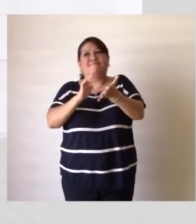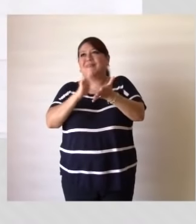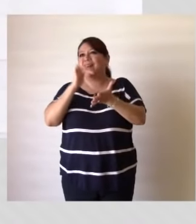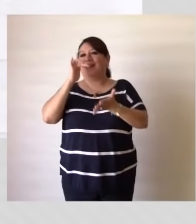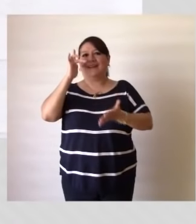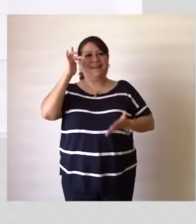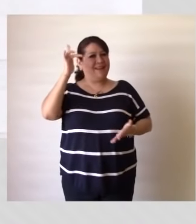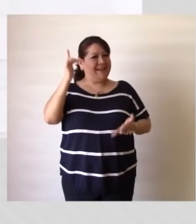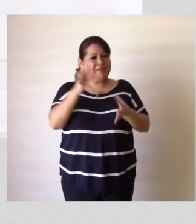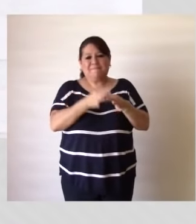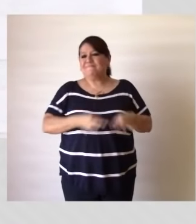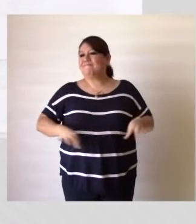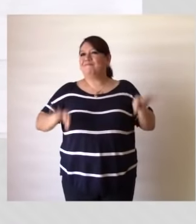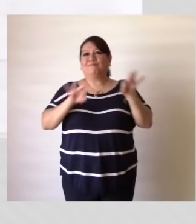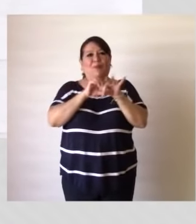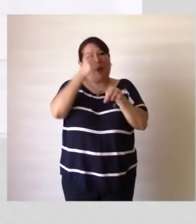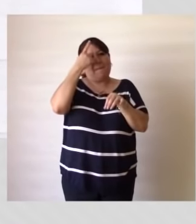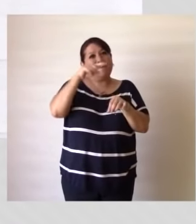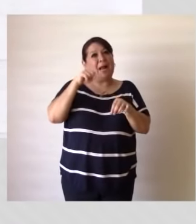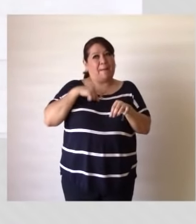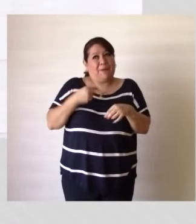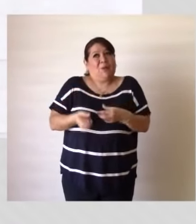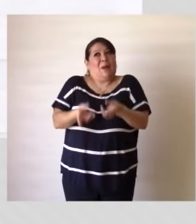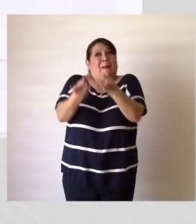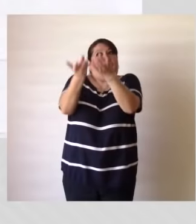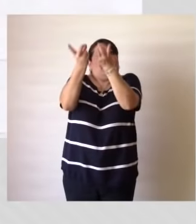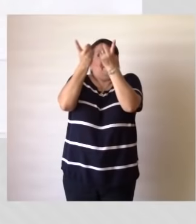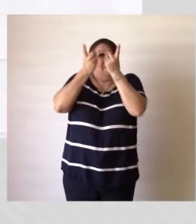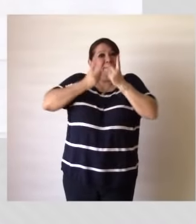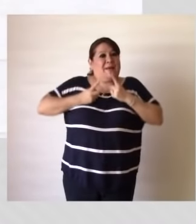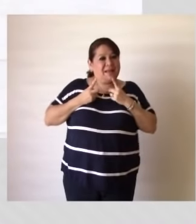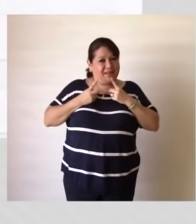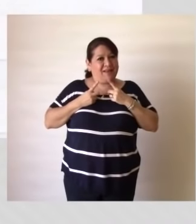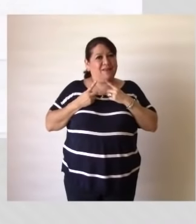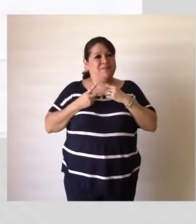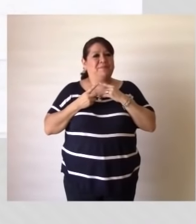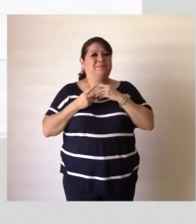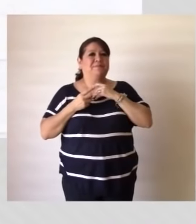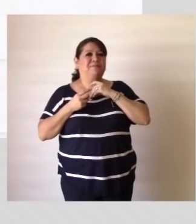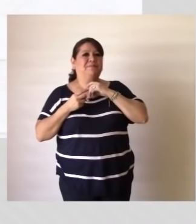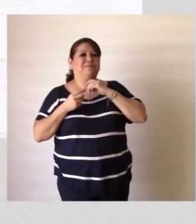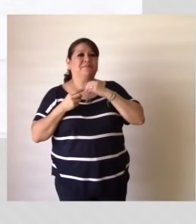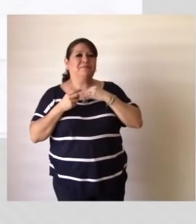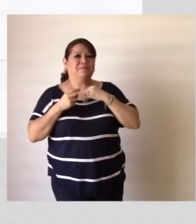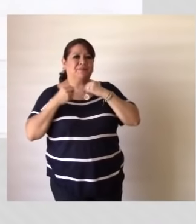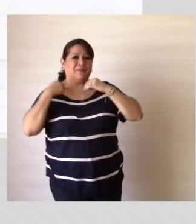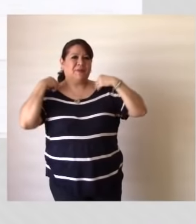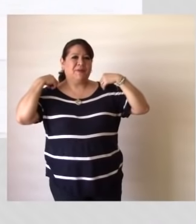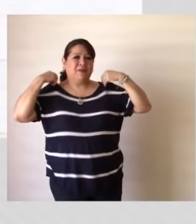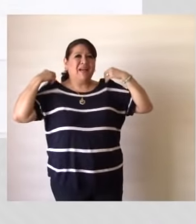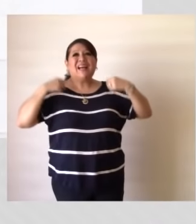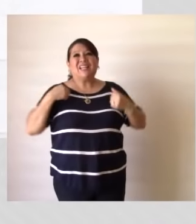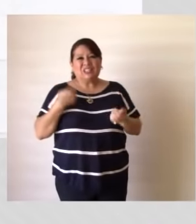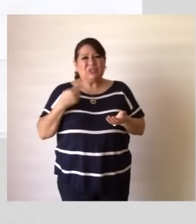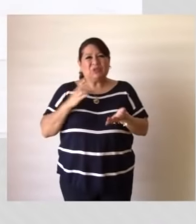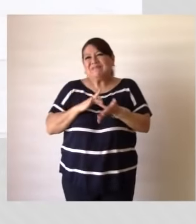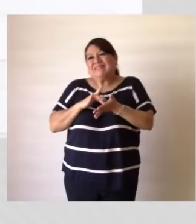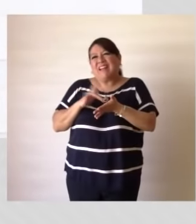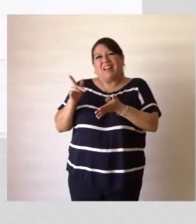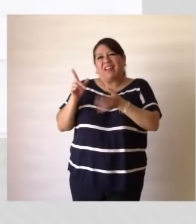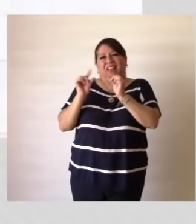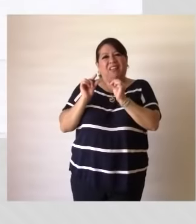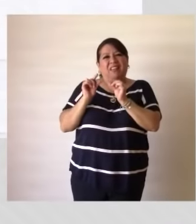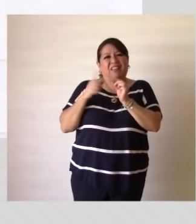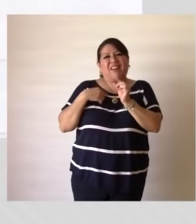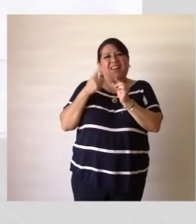que hemos recibido si yo agradezco poco es porque lo que recibí es necesario que te dé ese